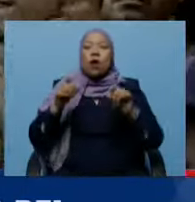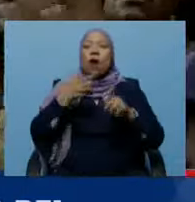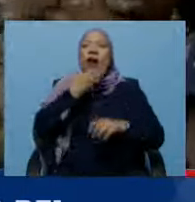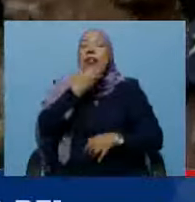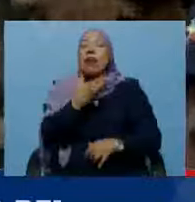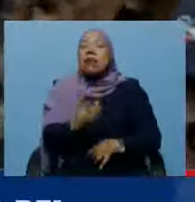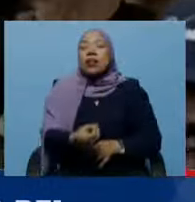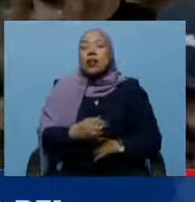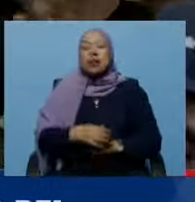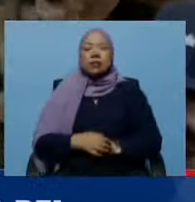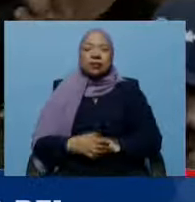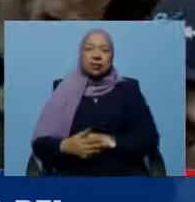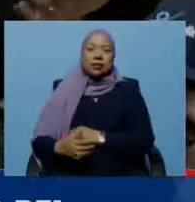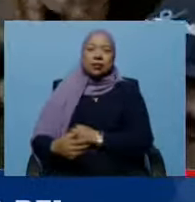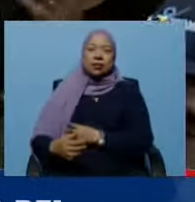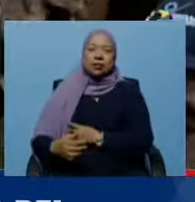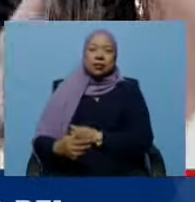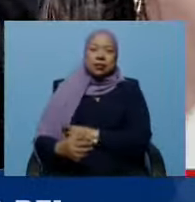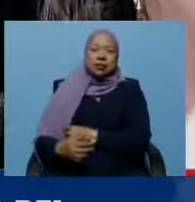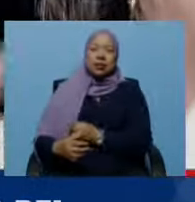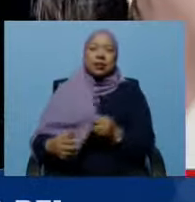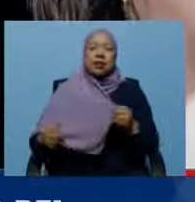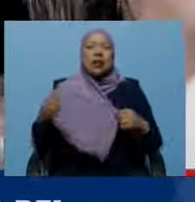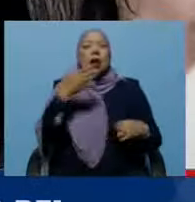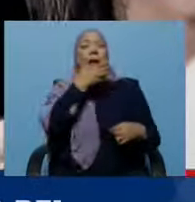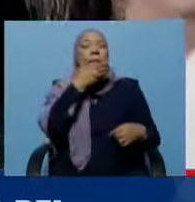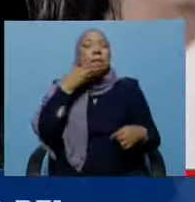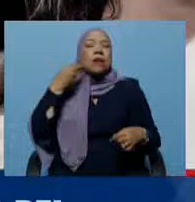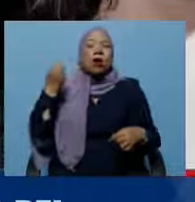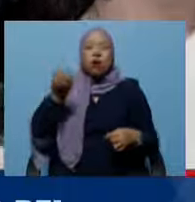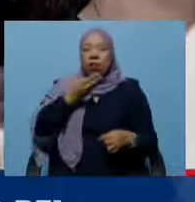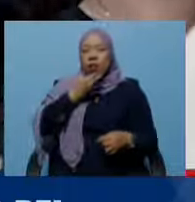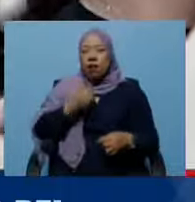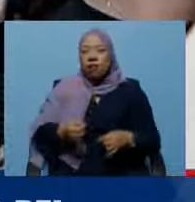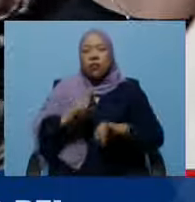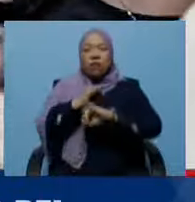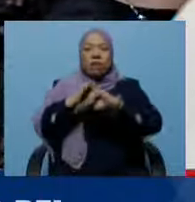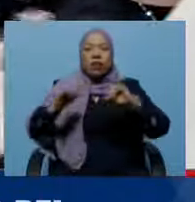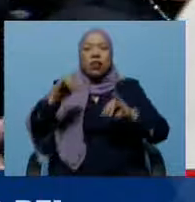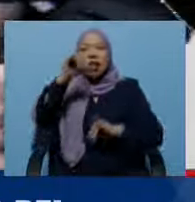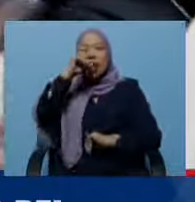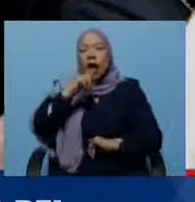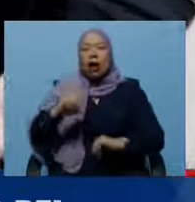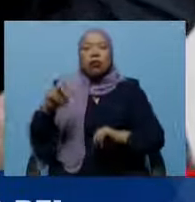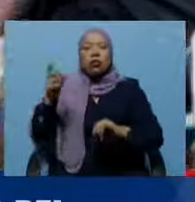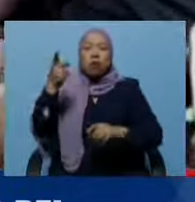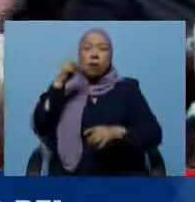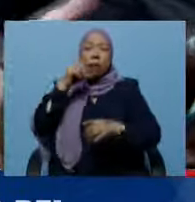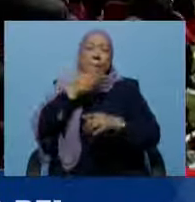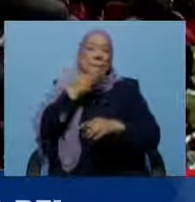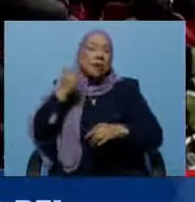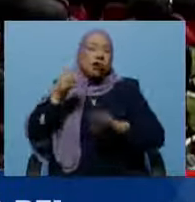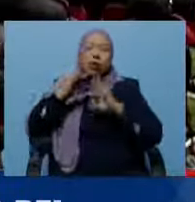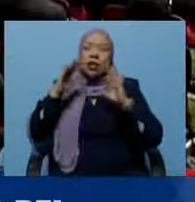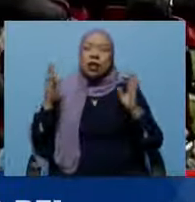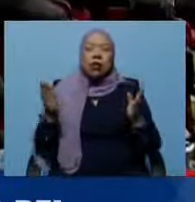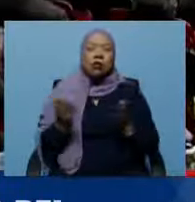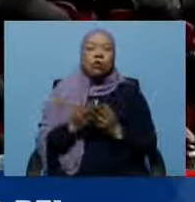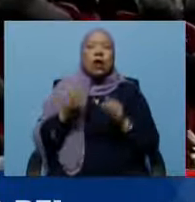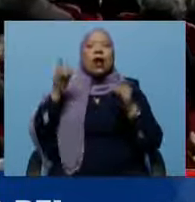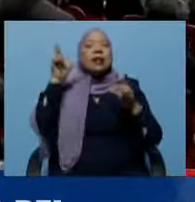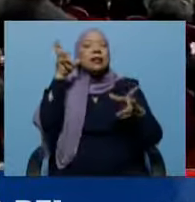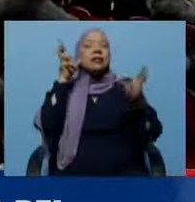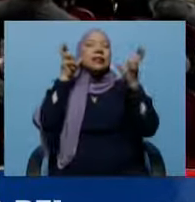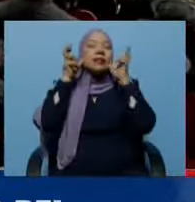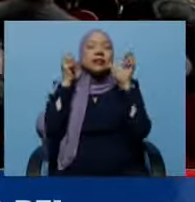Navidad, rumbo a las mejores Navidades y fin de año que hayamos conocido. Y para celebrar, vamos a